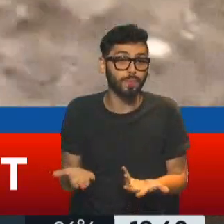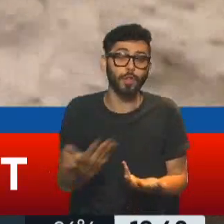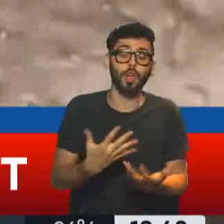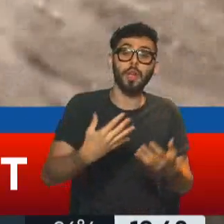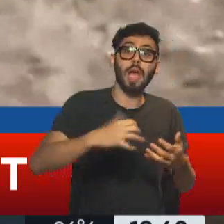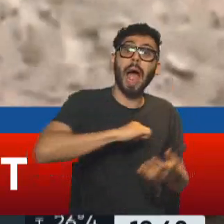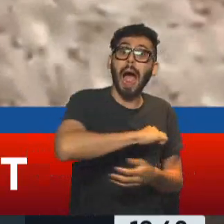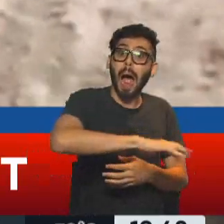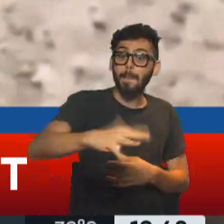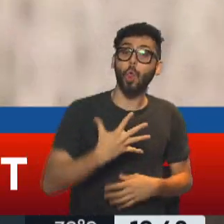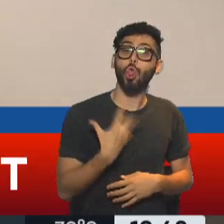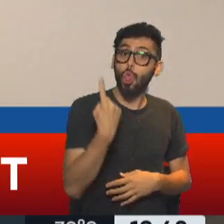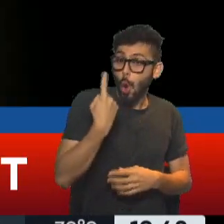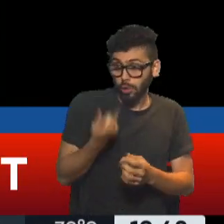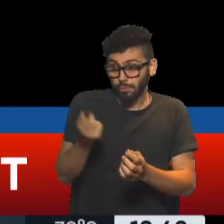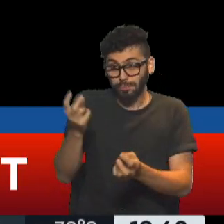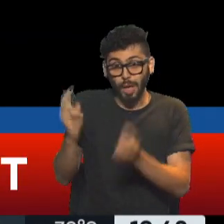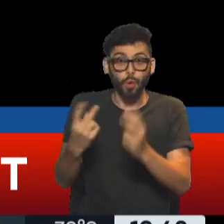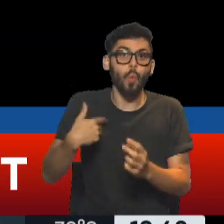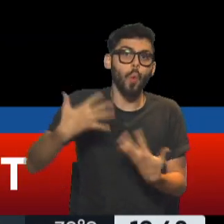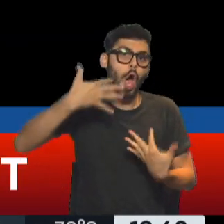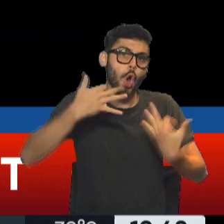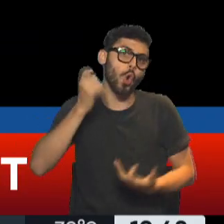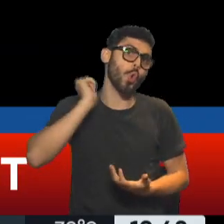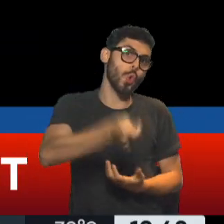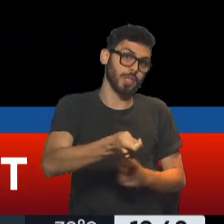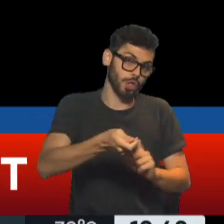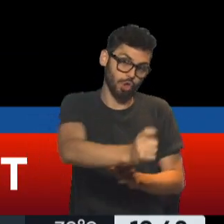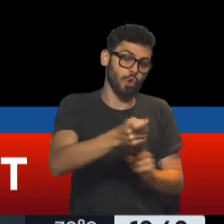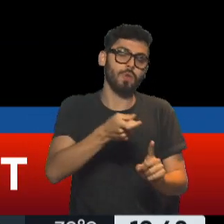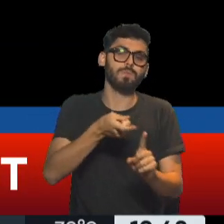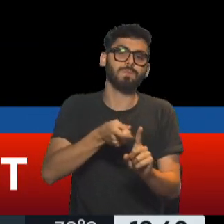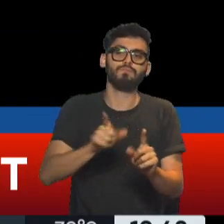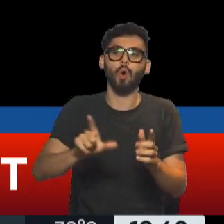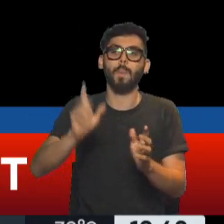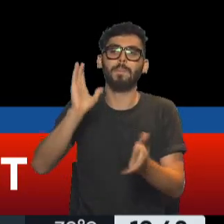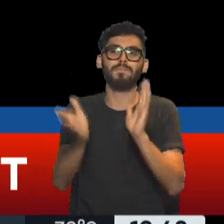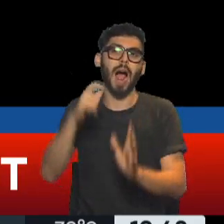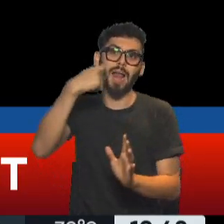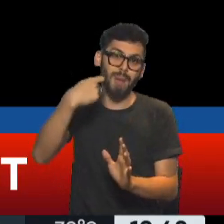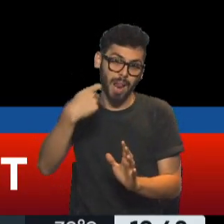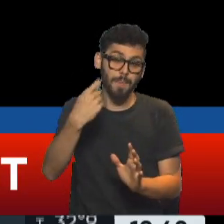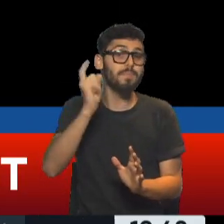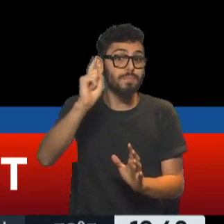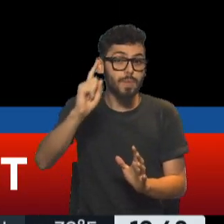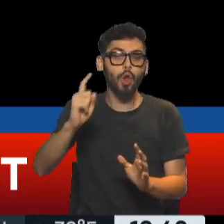tierras responsable de la matanza será juzgado por la ley del maltrato animal, aunque luego de peritar